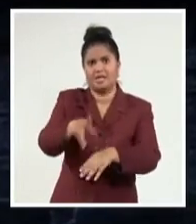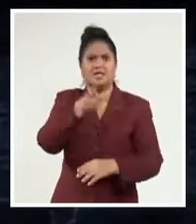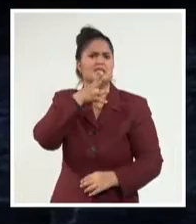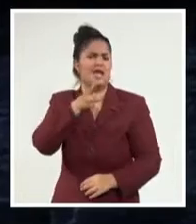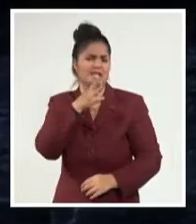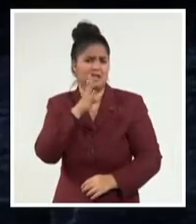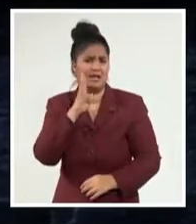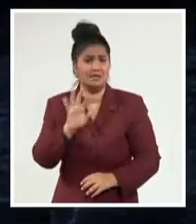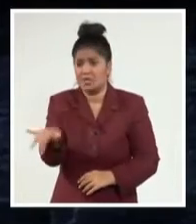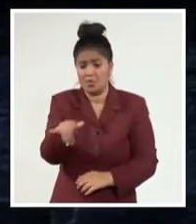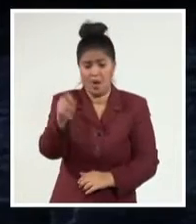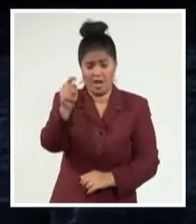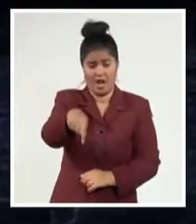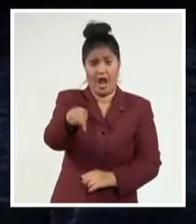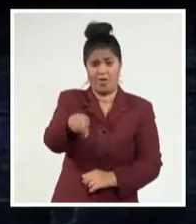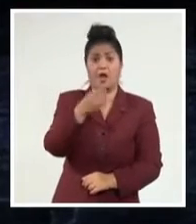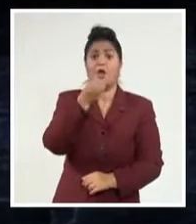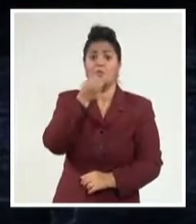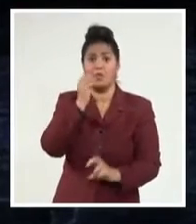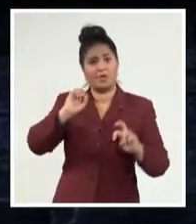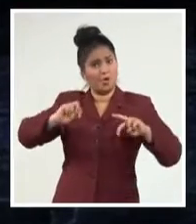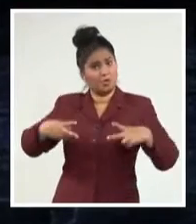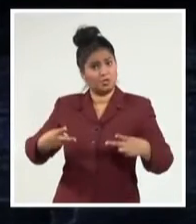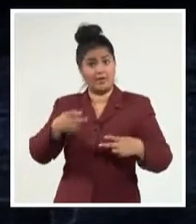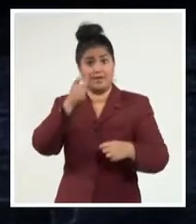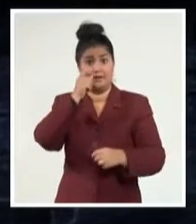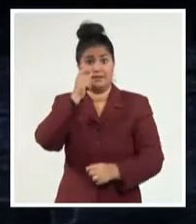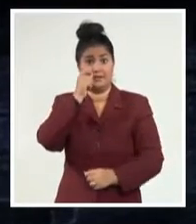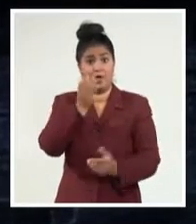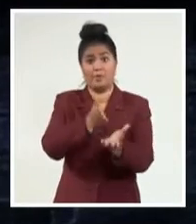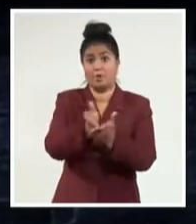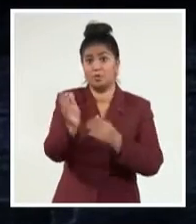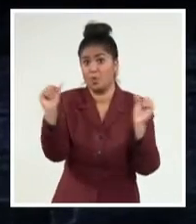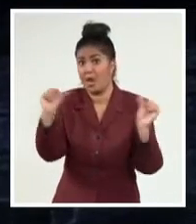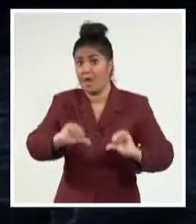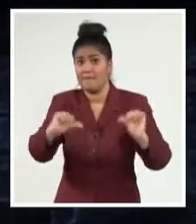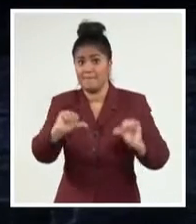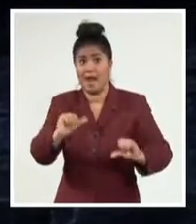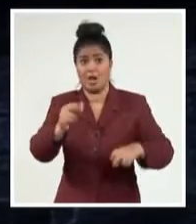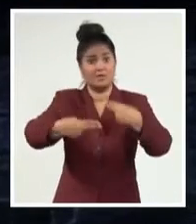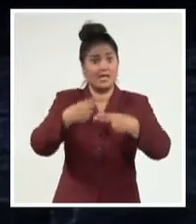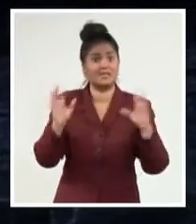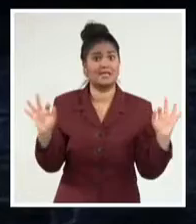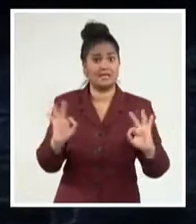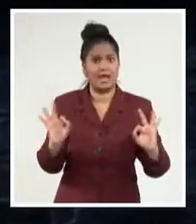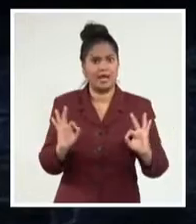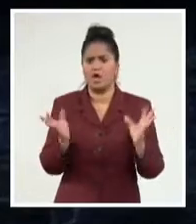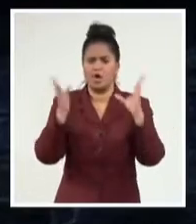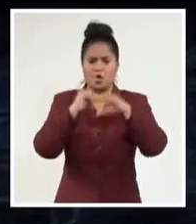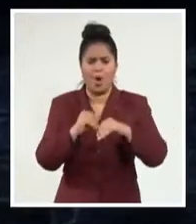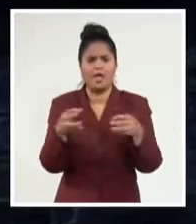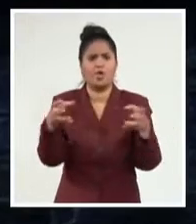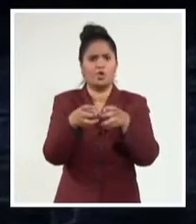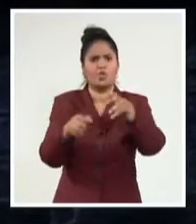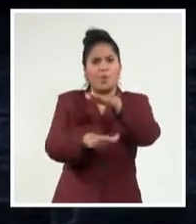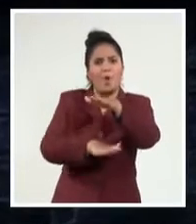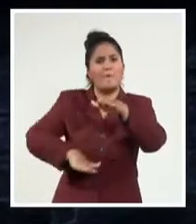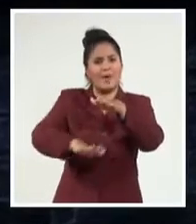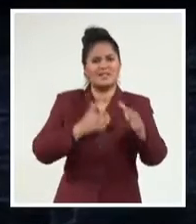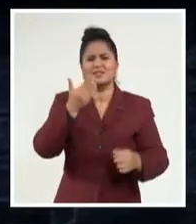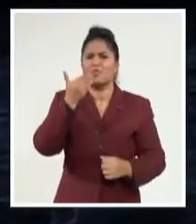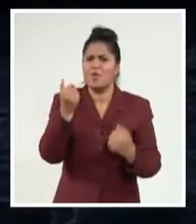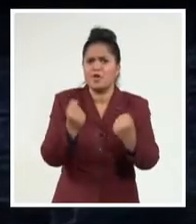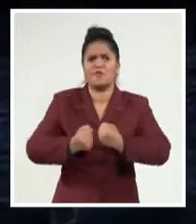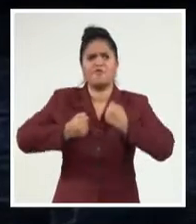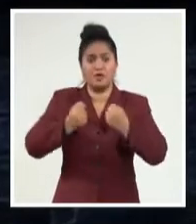Merino. Y eso puede pasar si la inestabilidad persiste, si no logra formar un equipo de trabajo sólido y funcional. Y como